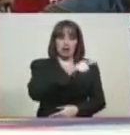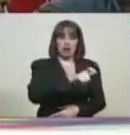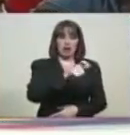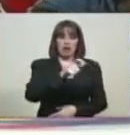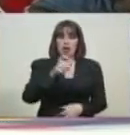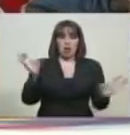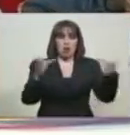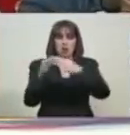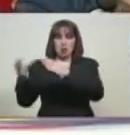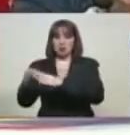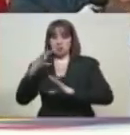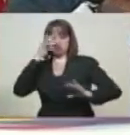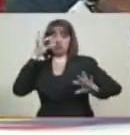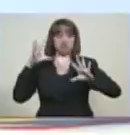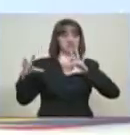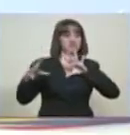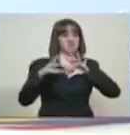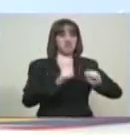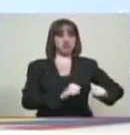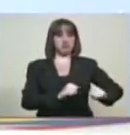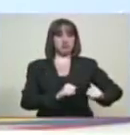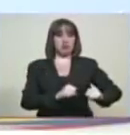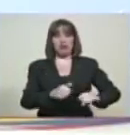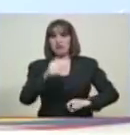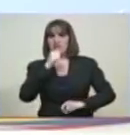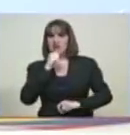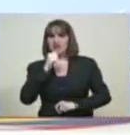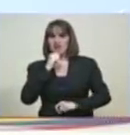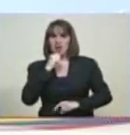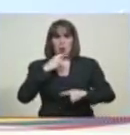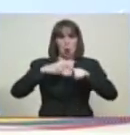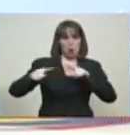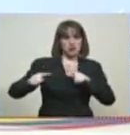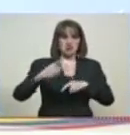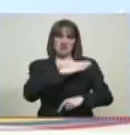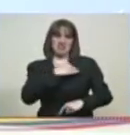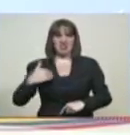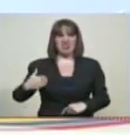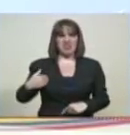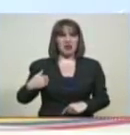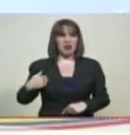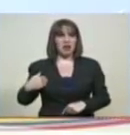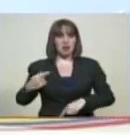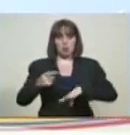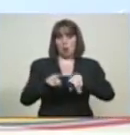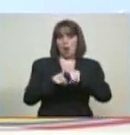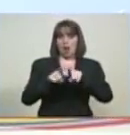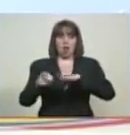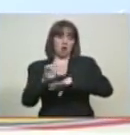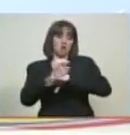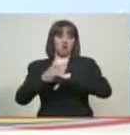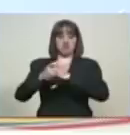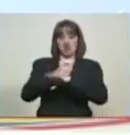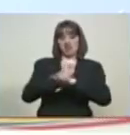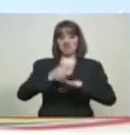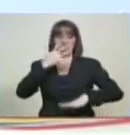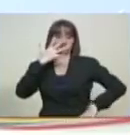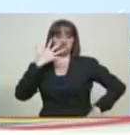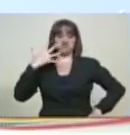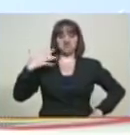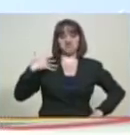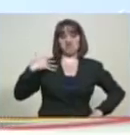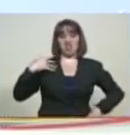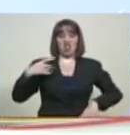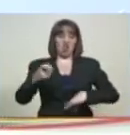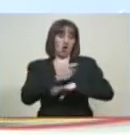imperios de quien de los imperios que se cree en el gobierno del